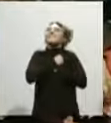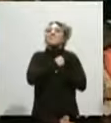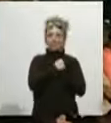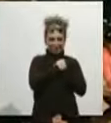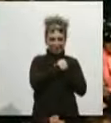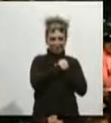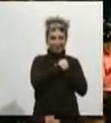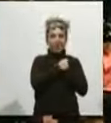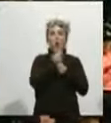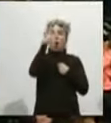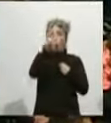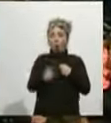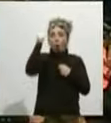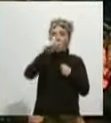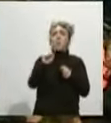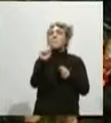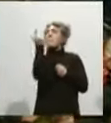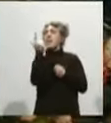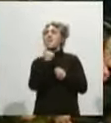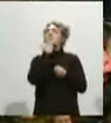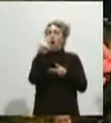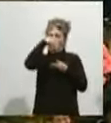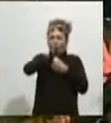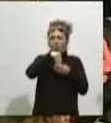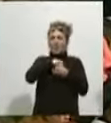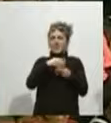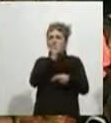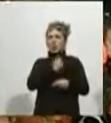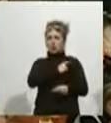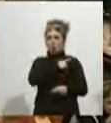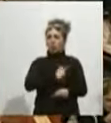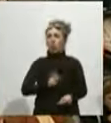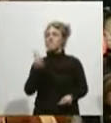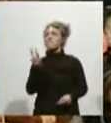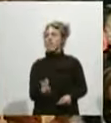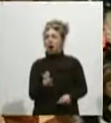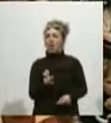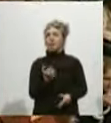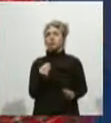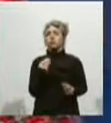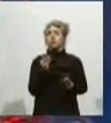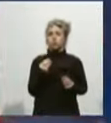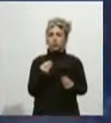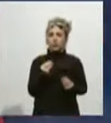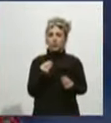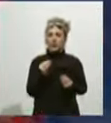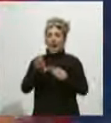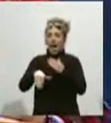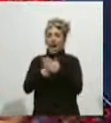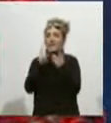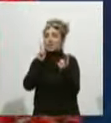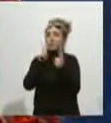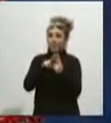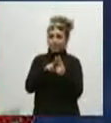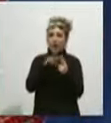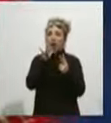hombre de las mil voces y un corazón que también vale por mil. Hasta pronto, amigo. Pero también quiero que me acompañen y que lo hagamos a través de